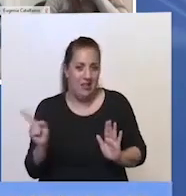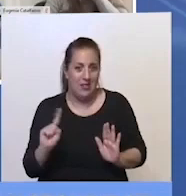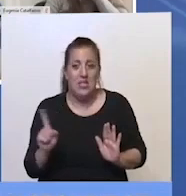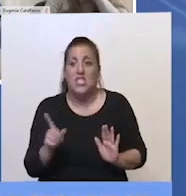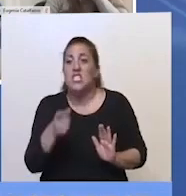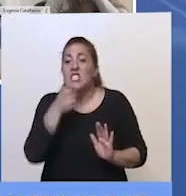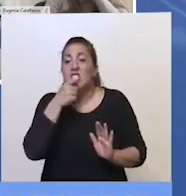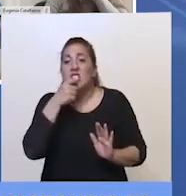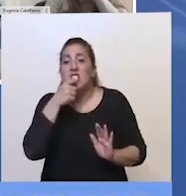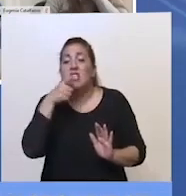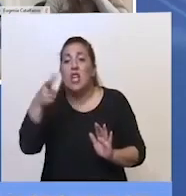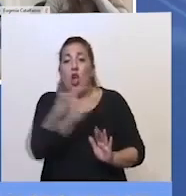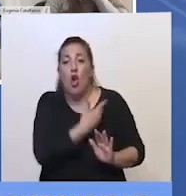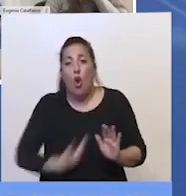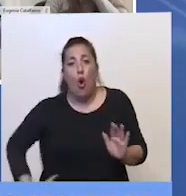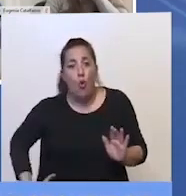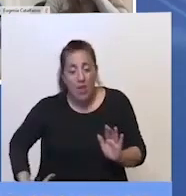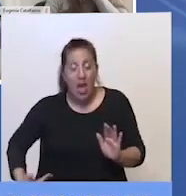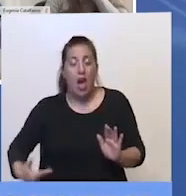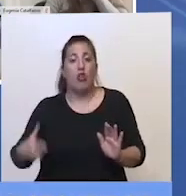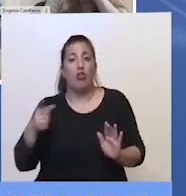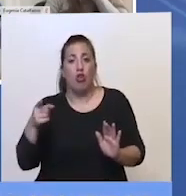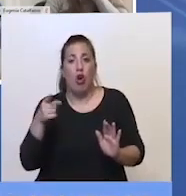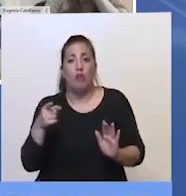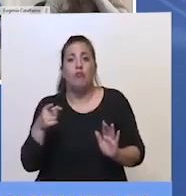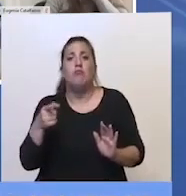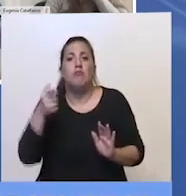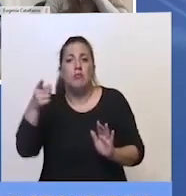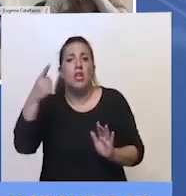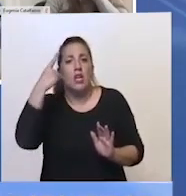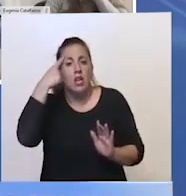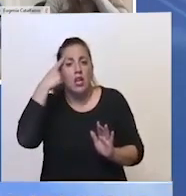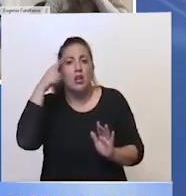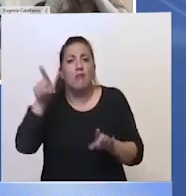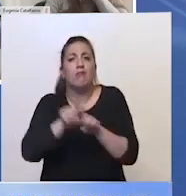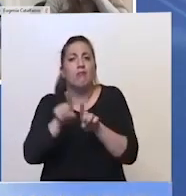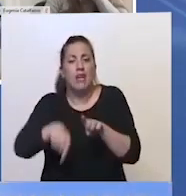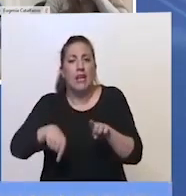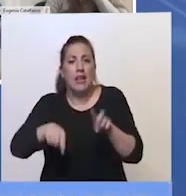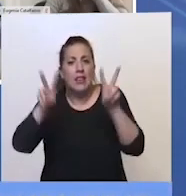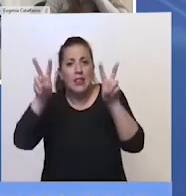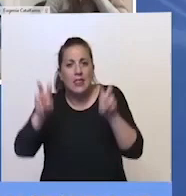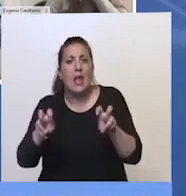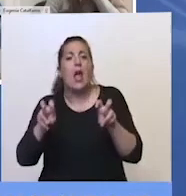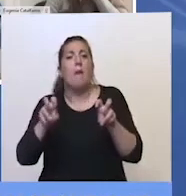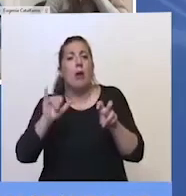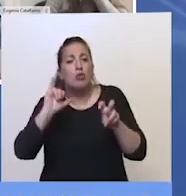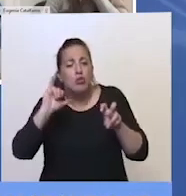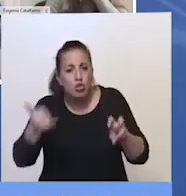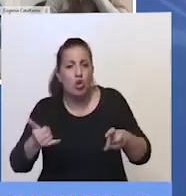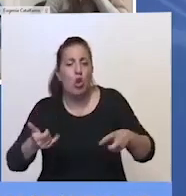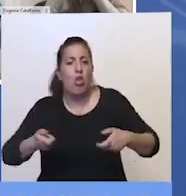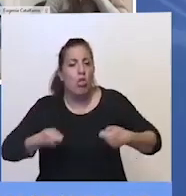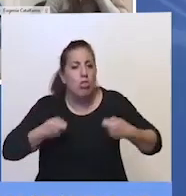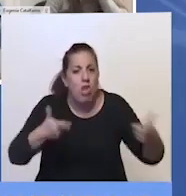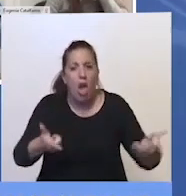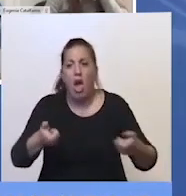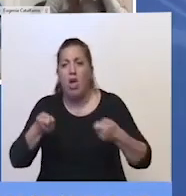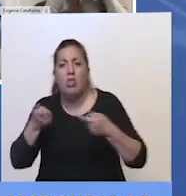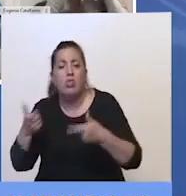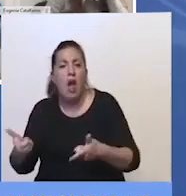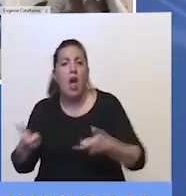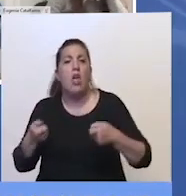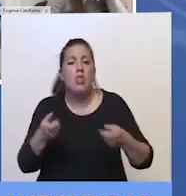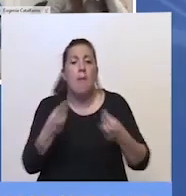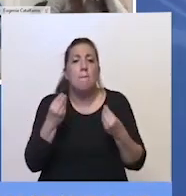si algo ha sido el gobierno, el Poder Ejecutivo, ha sido desprendido en este caso y generoso para socorrer